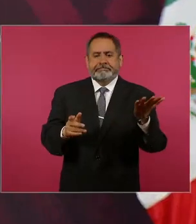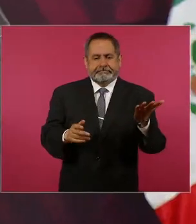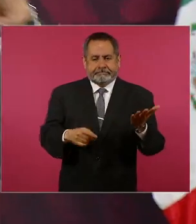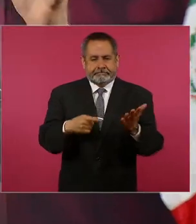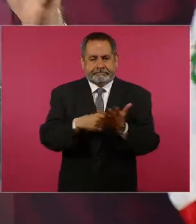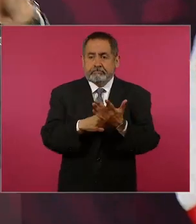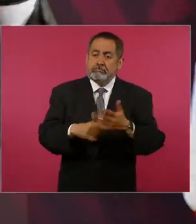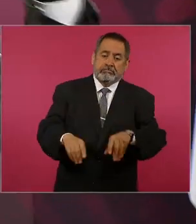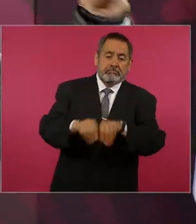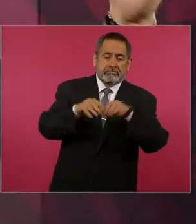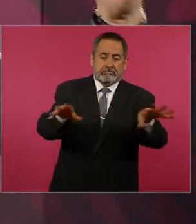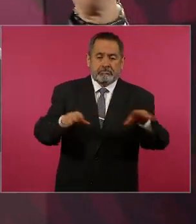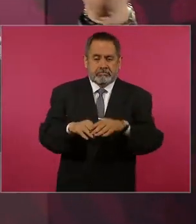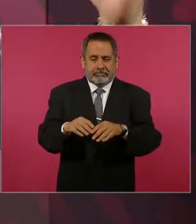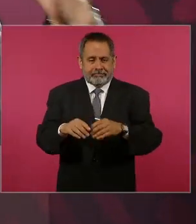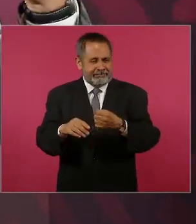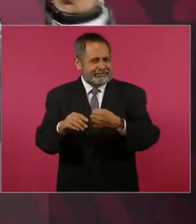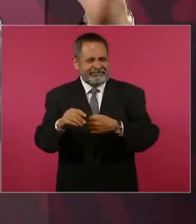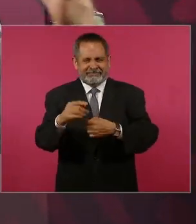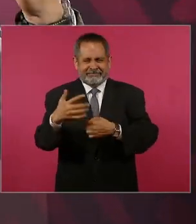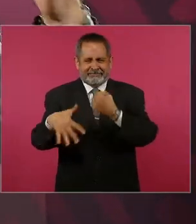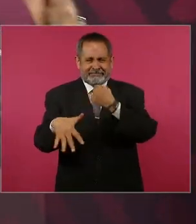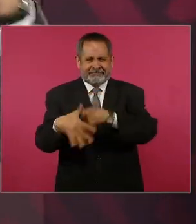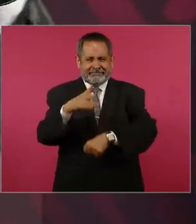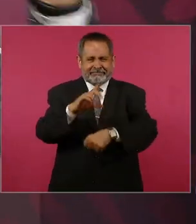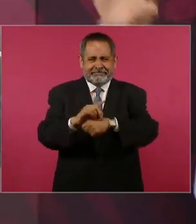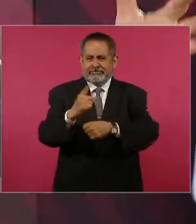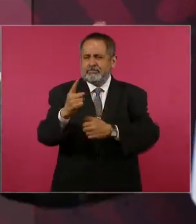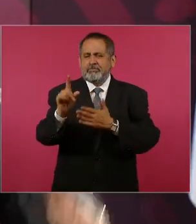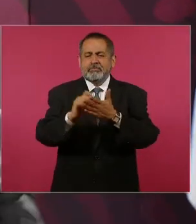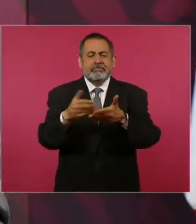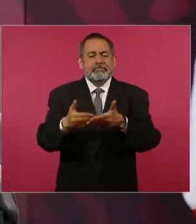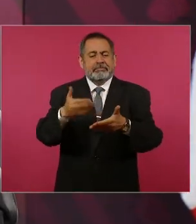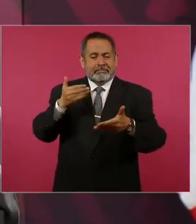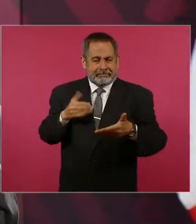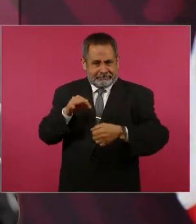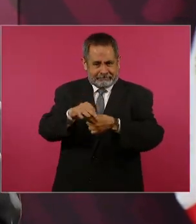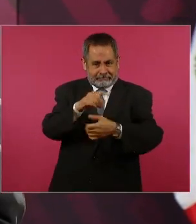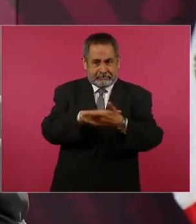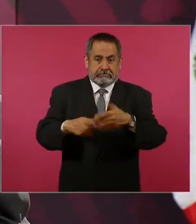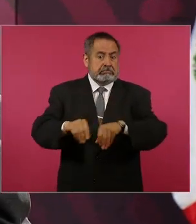que lo da a conocer 15 días o un mes antes de la elección,